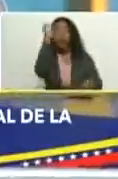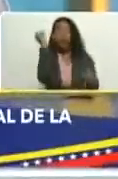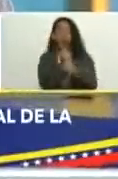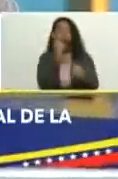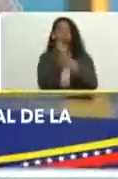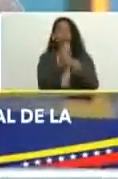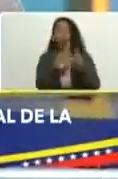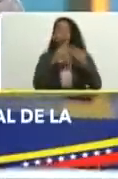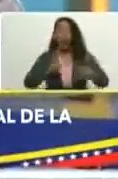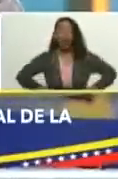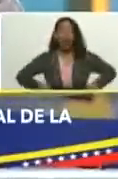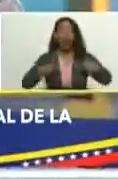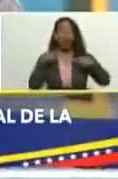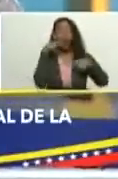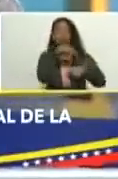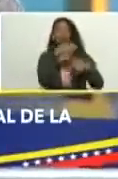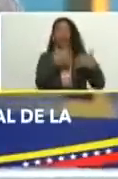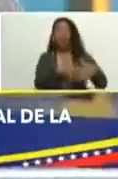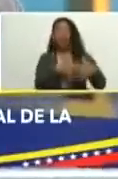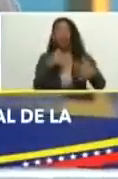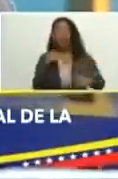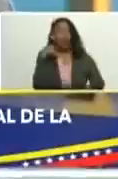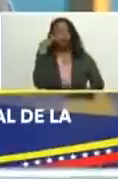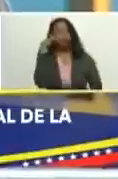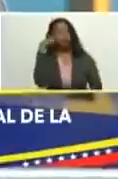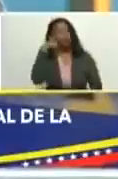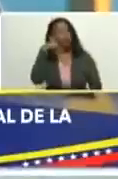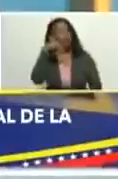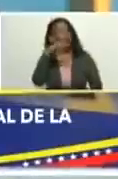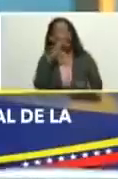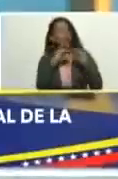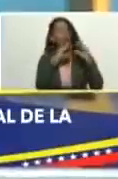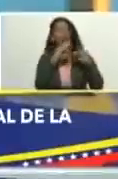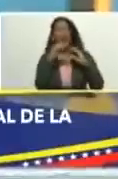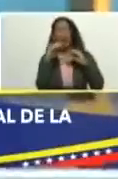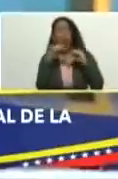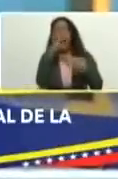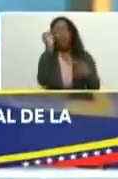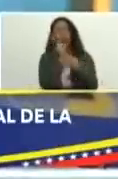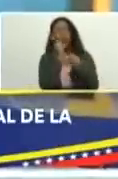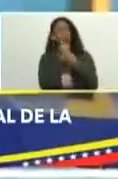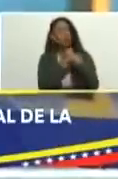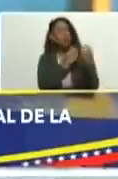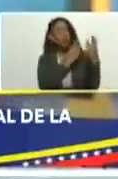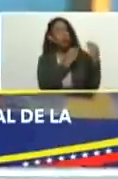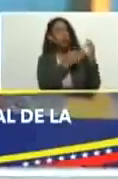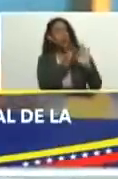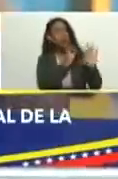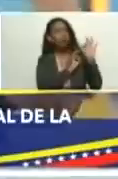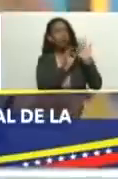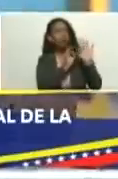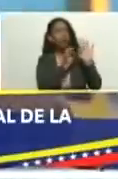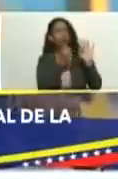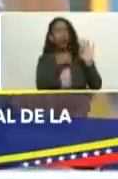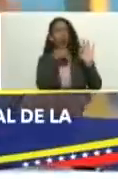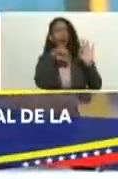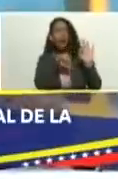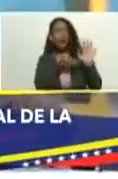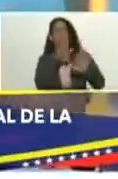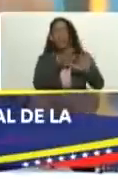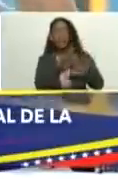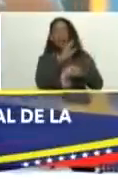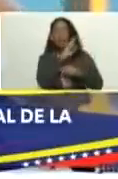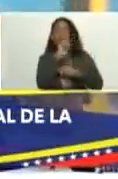planta. Yo el otro día, caminando por acá, hablando con muchos de los trabajadores, me decían, bueno, yo tengo 15,